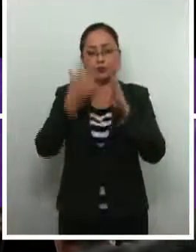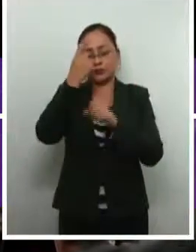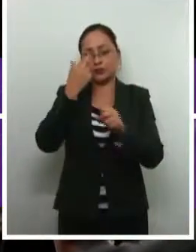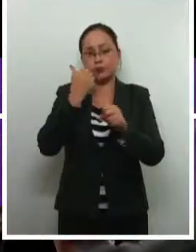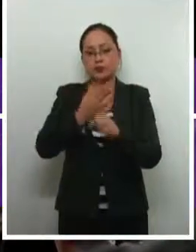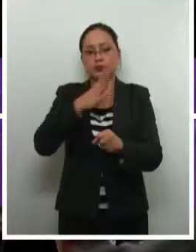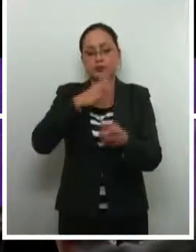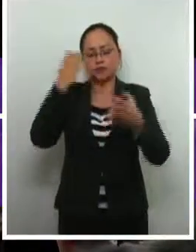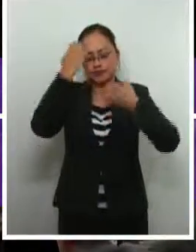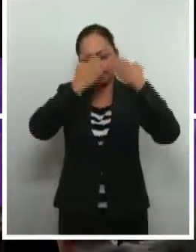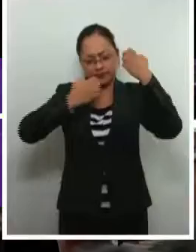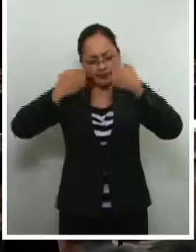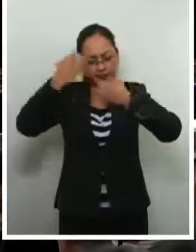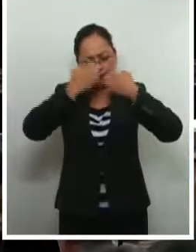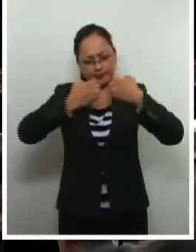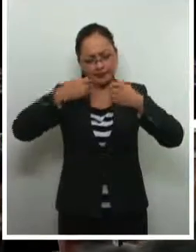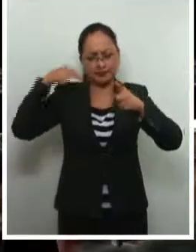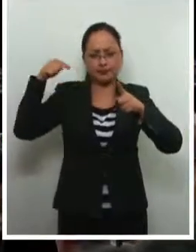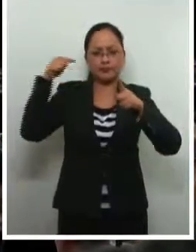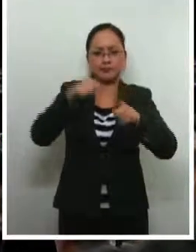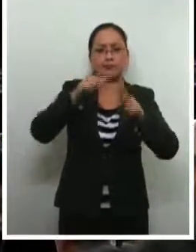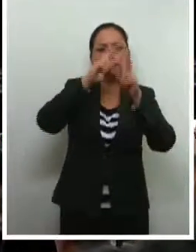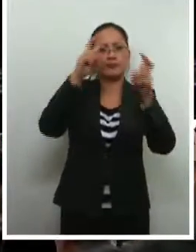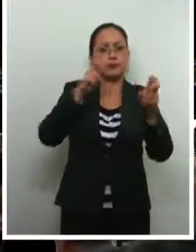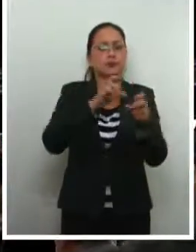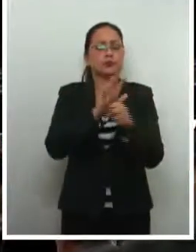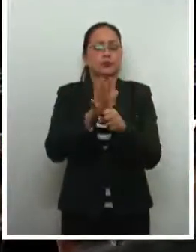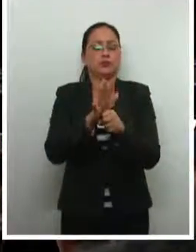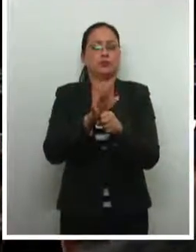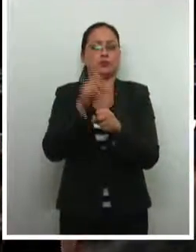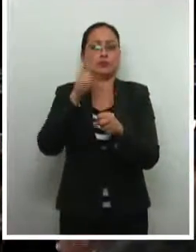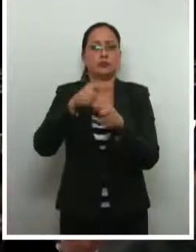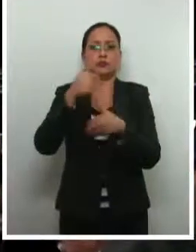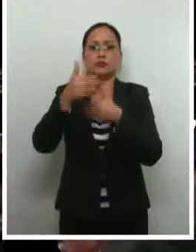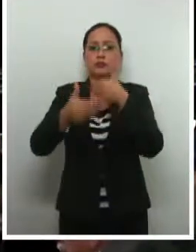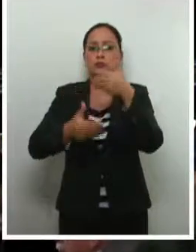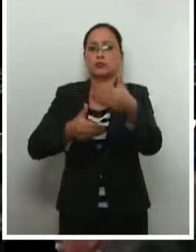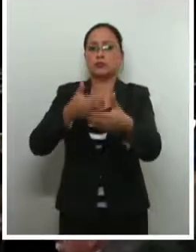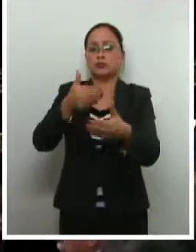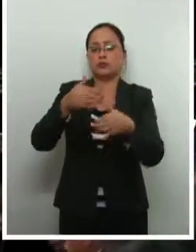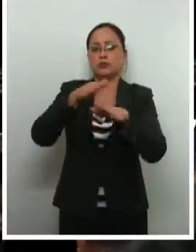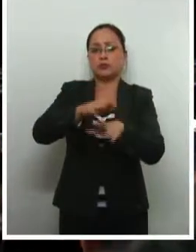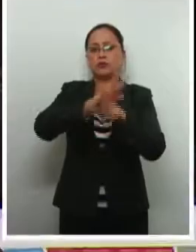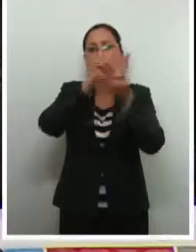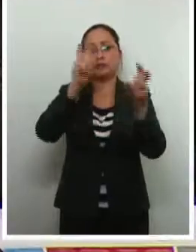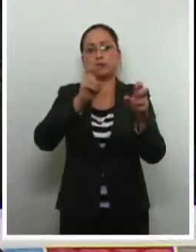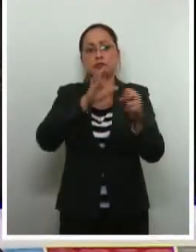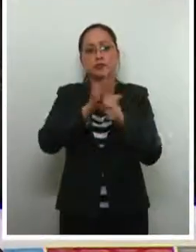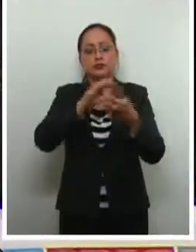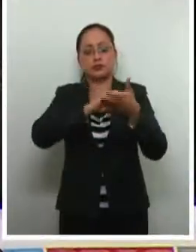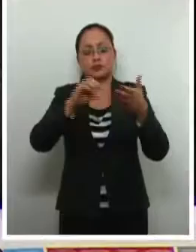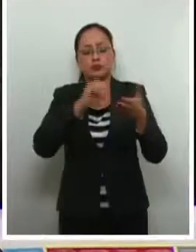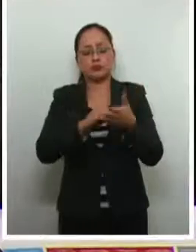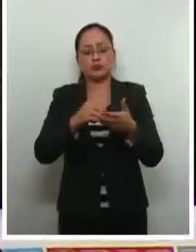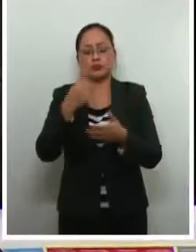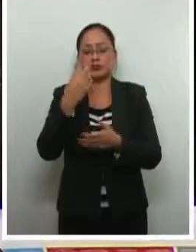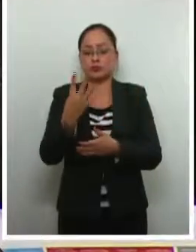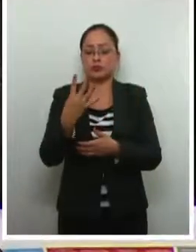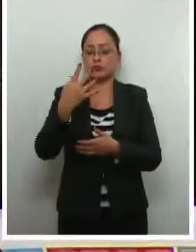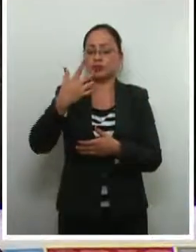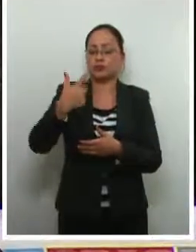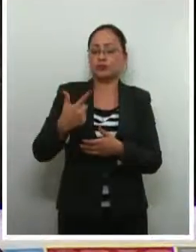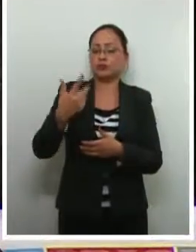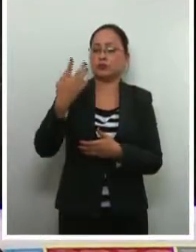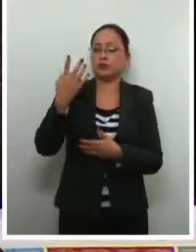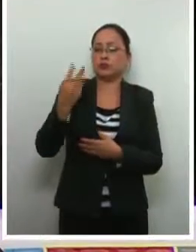un análisis en particular del procedimiento sobre los numerales 4, 7